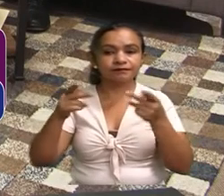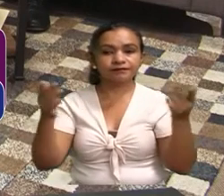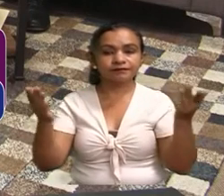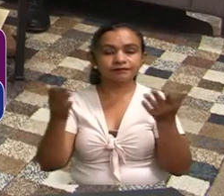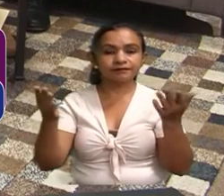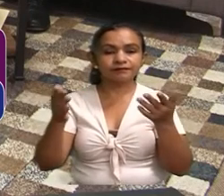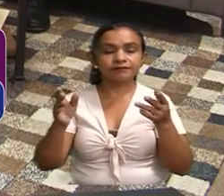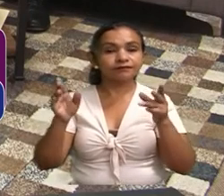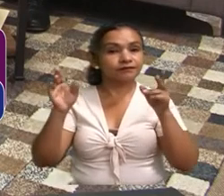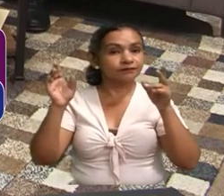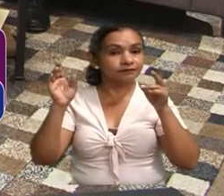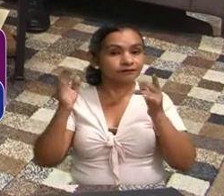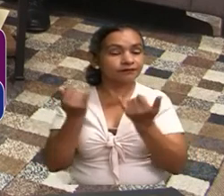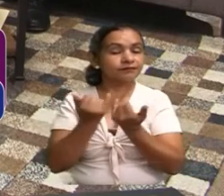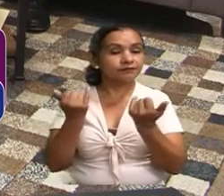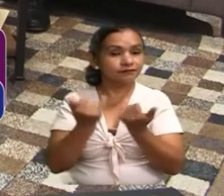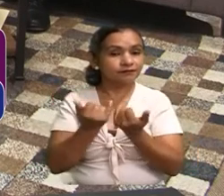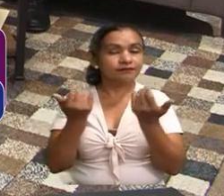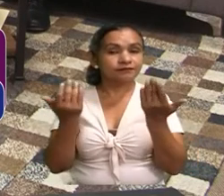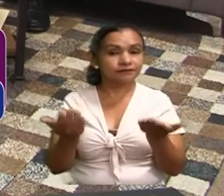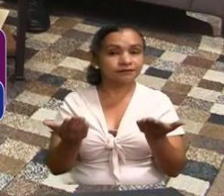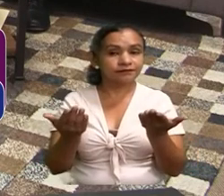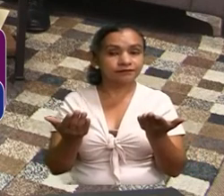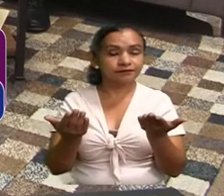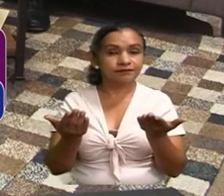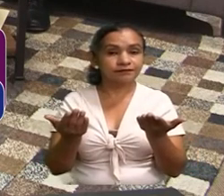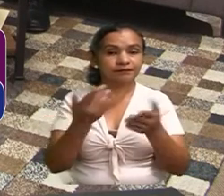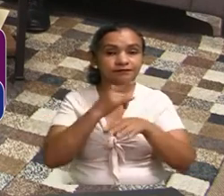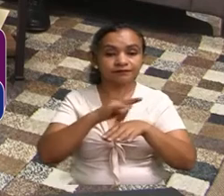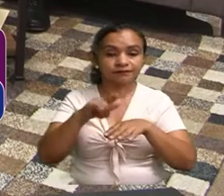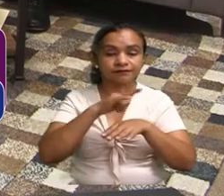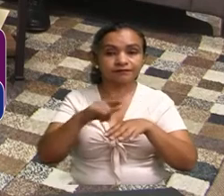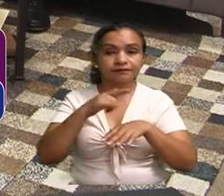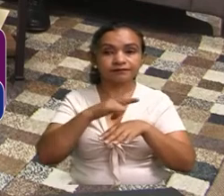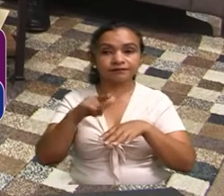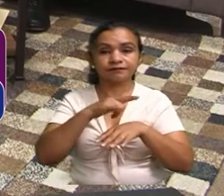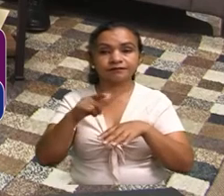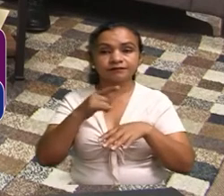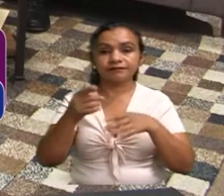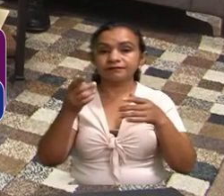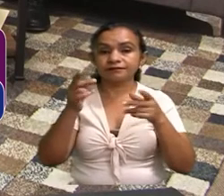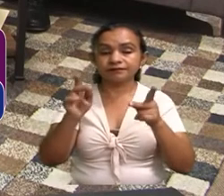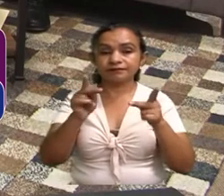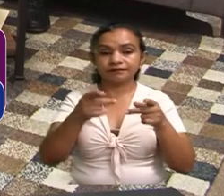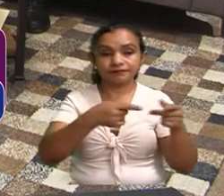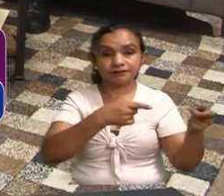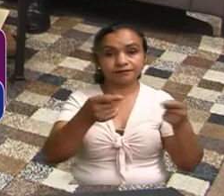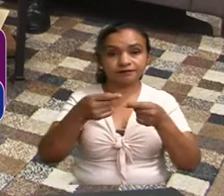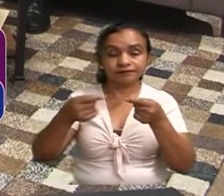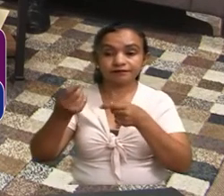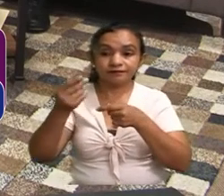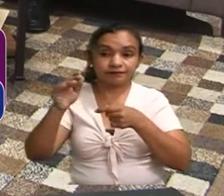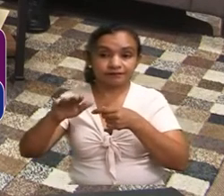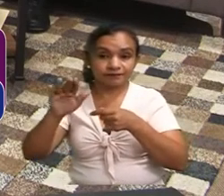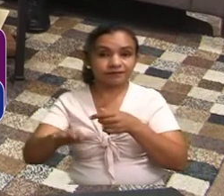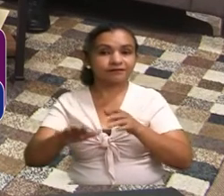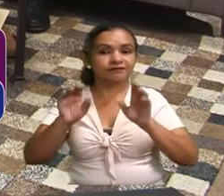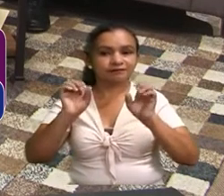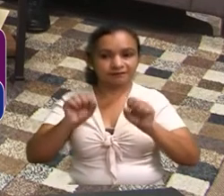a los técnicos, pero también al buscar, negociar con los proveedores costo más